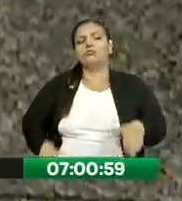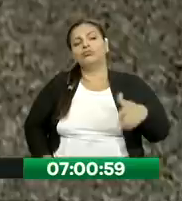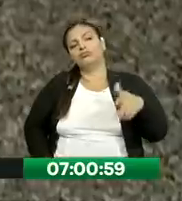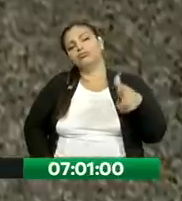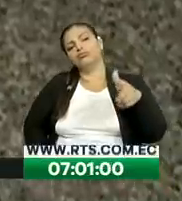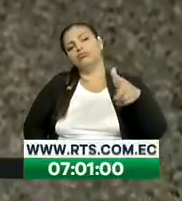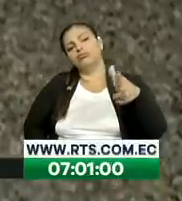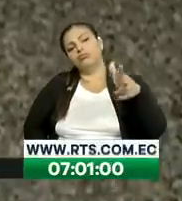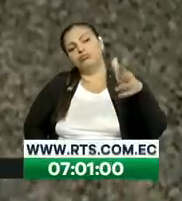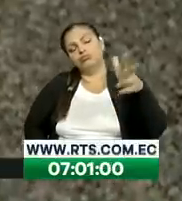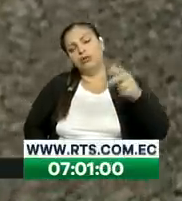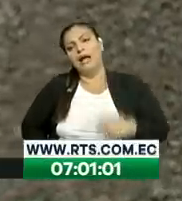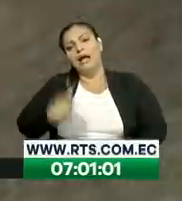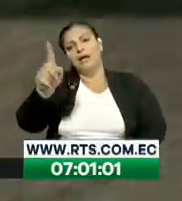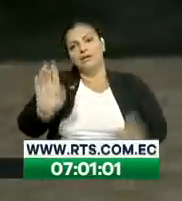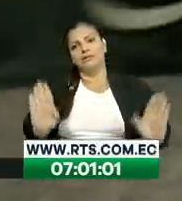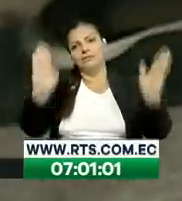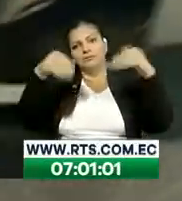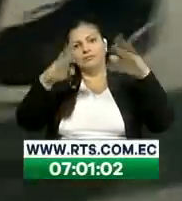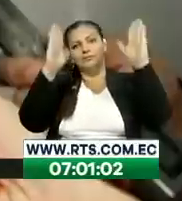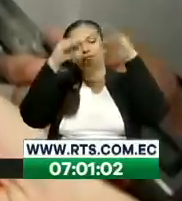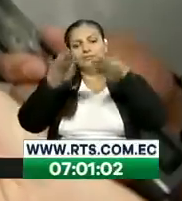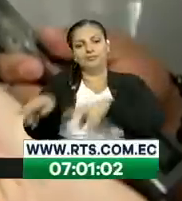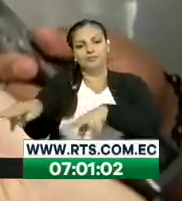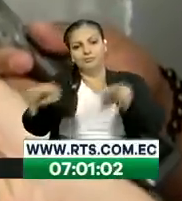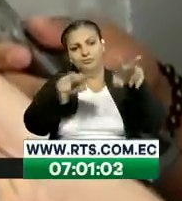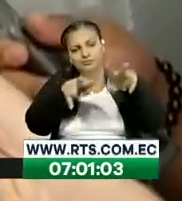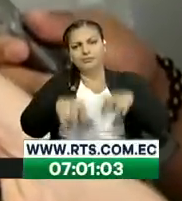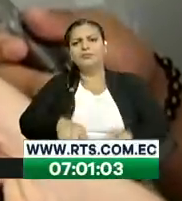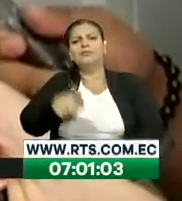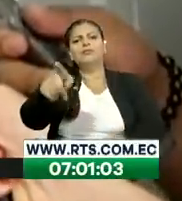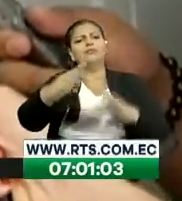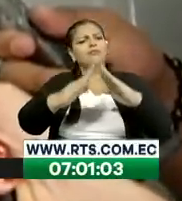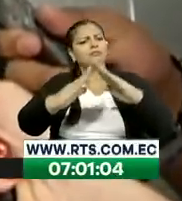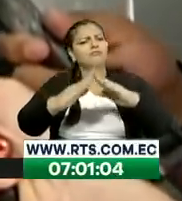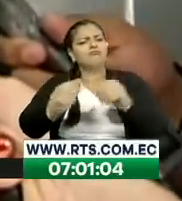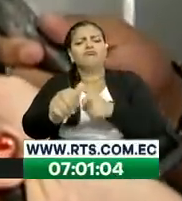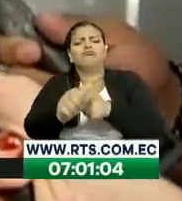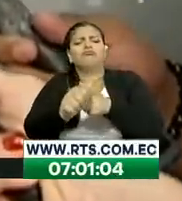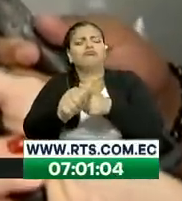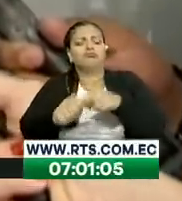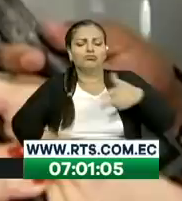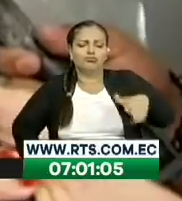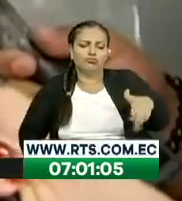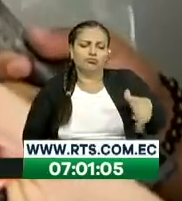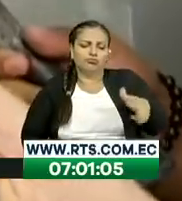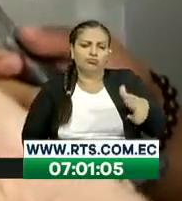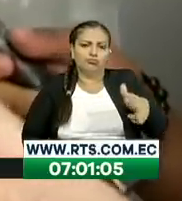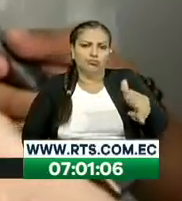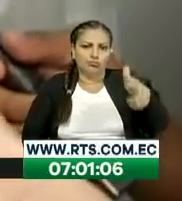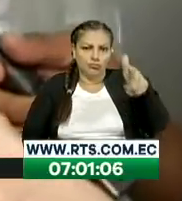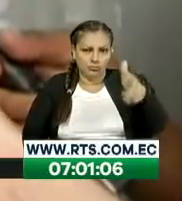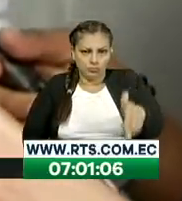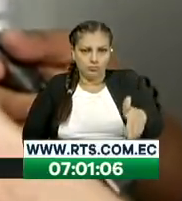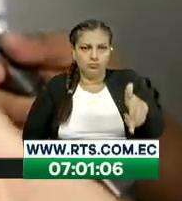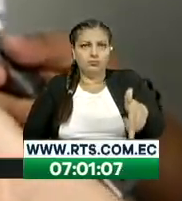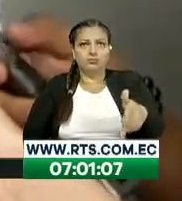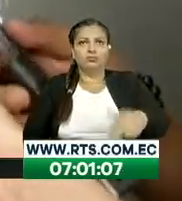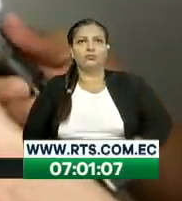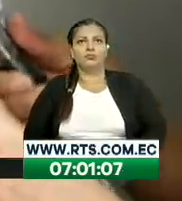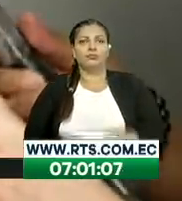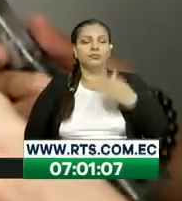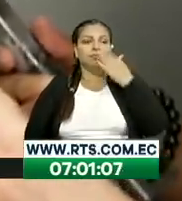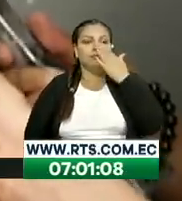¿Se bajaba de vehículo? ¿Qué fueron a recoger las familias? Ajá, mi mamá. Oye. Sí. Indudablemente que dice que fue abordada por un vehículo en la cual se